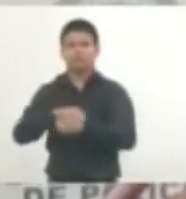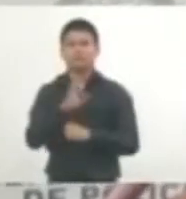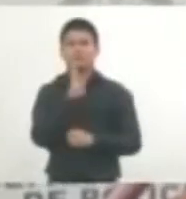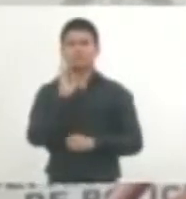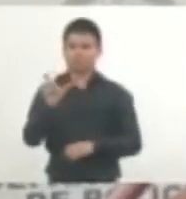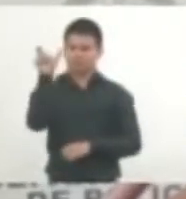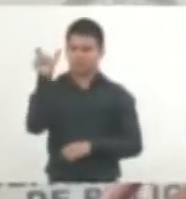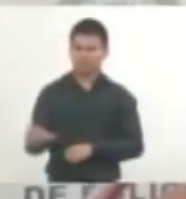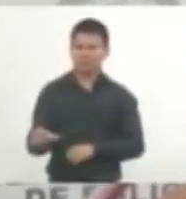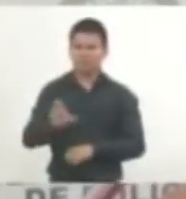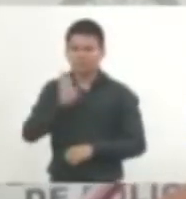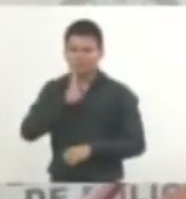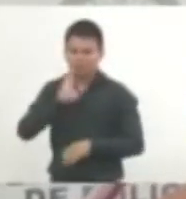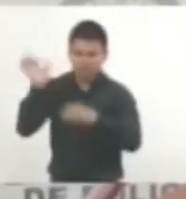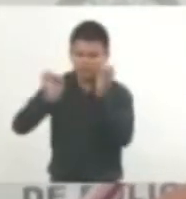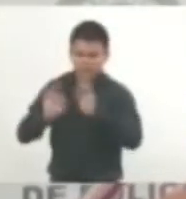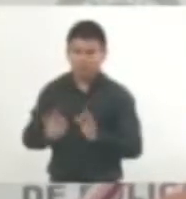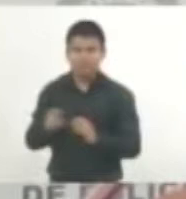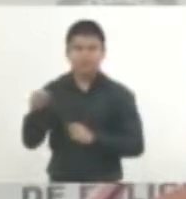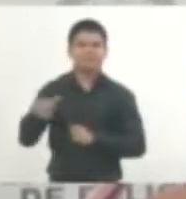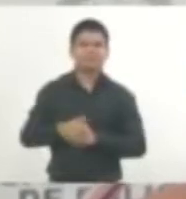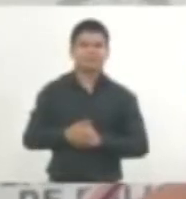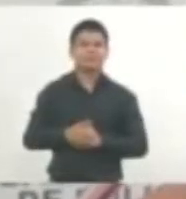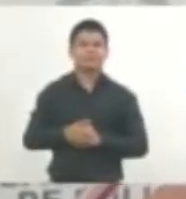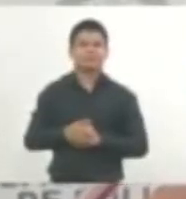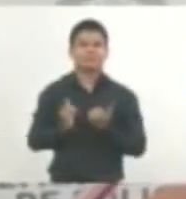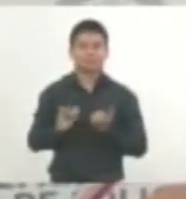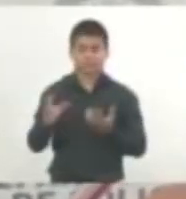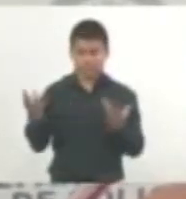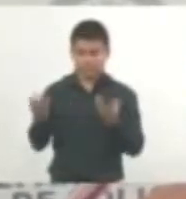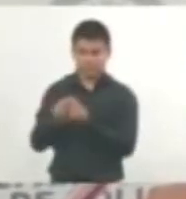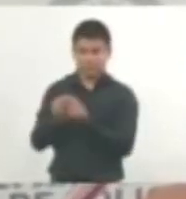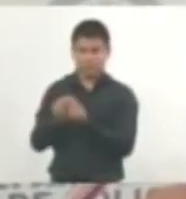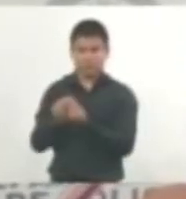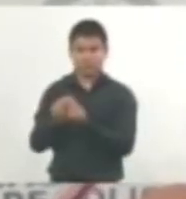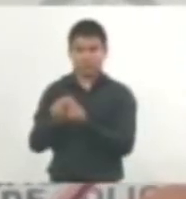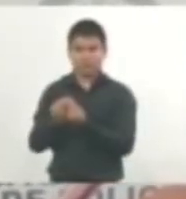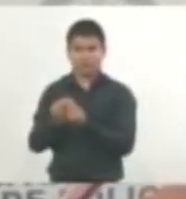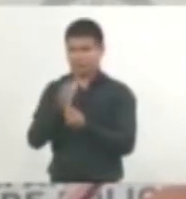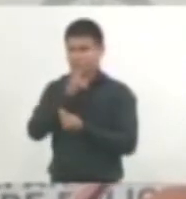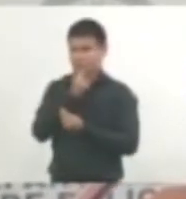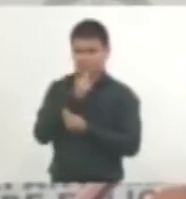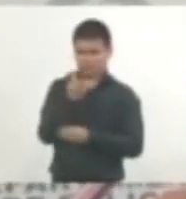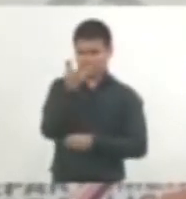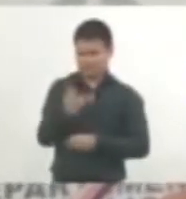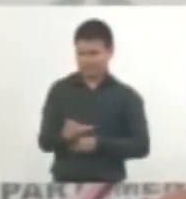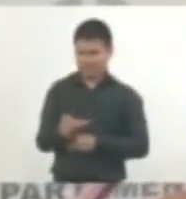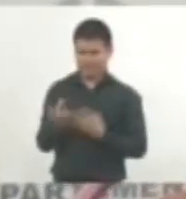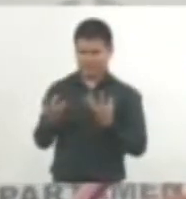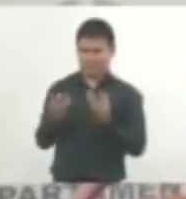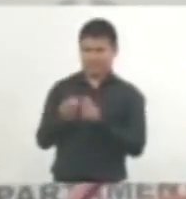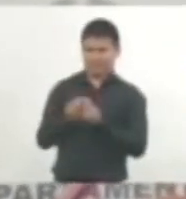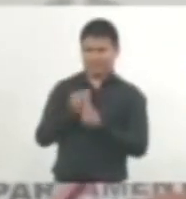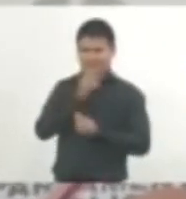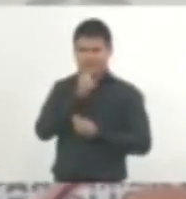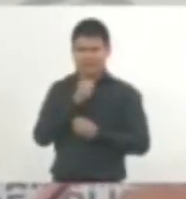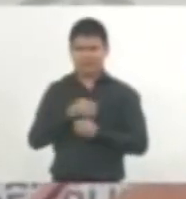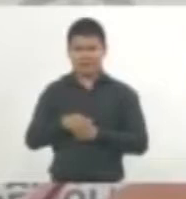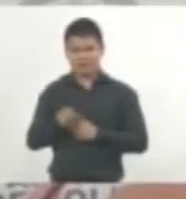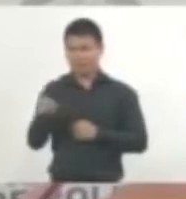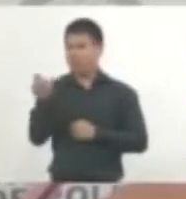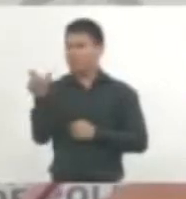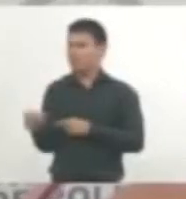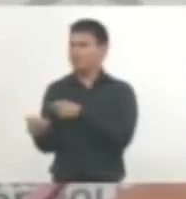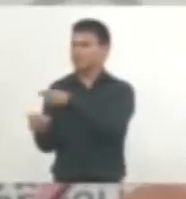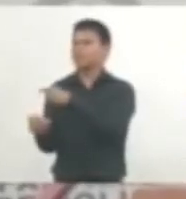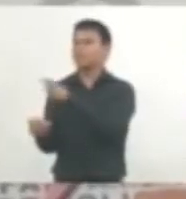sabemos exactamente que no es ninguna clase de organización, ni un grupo o estructura delincuencial, es simplemente una persona